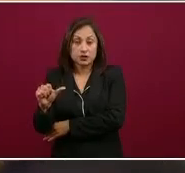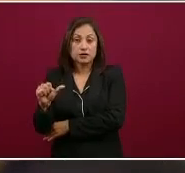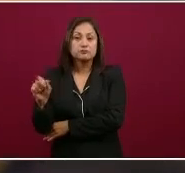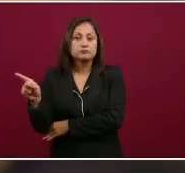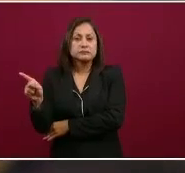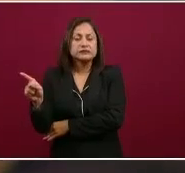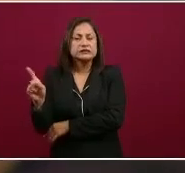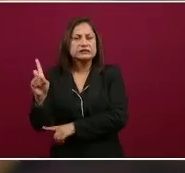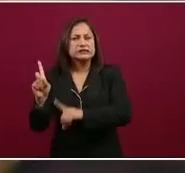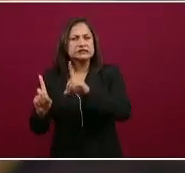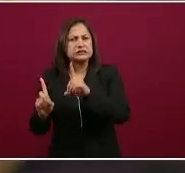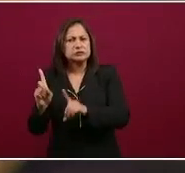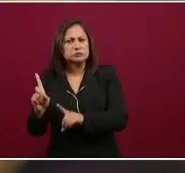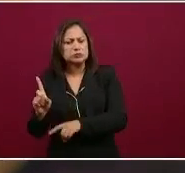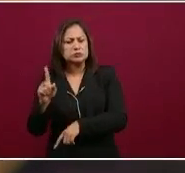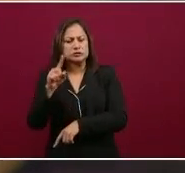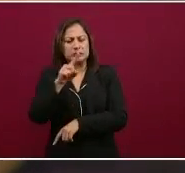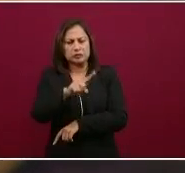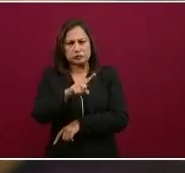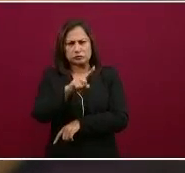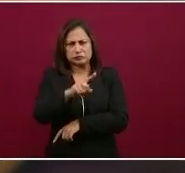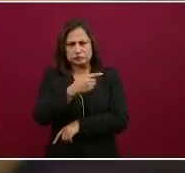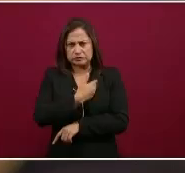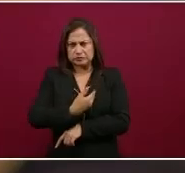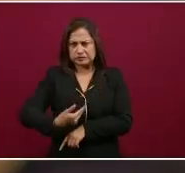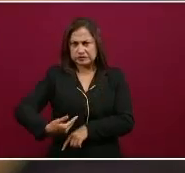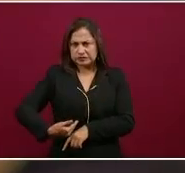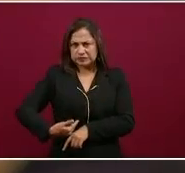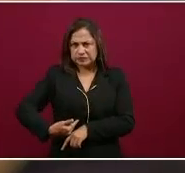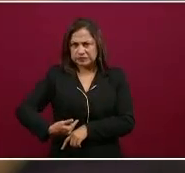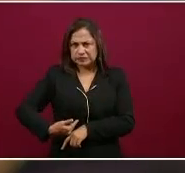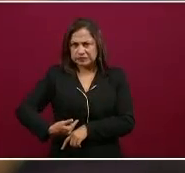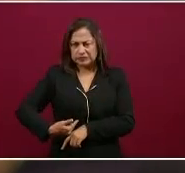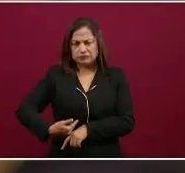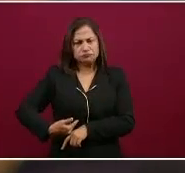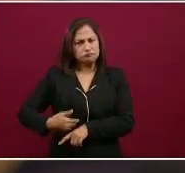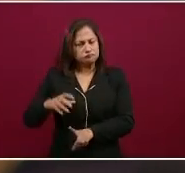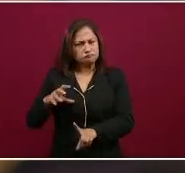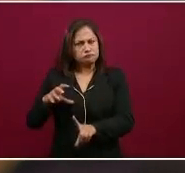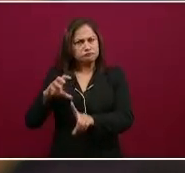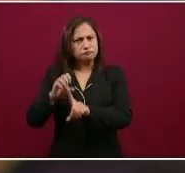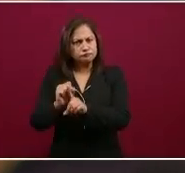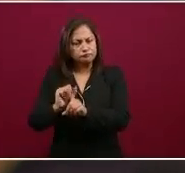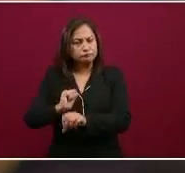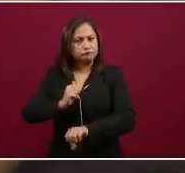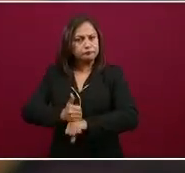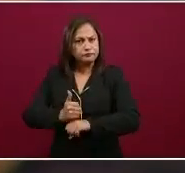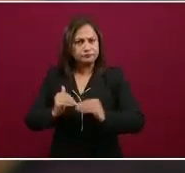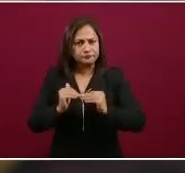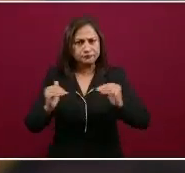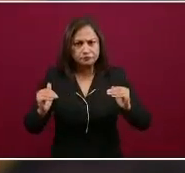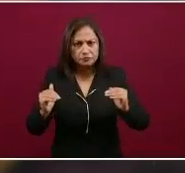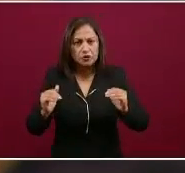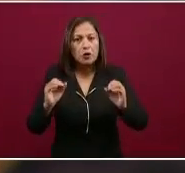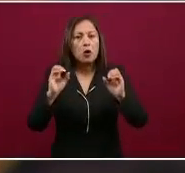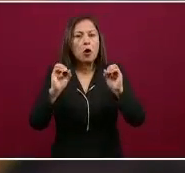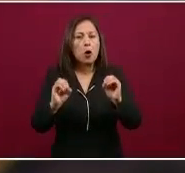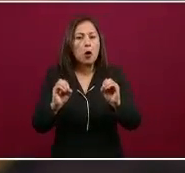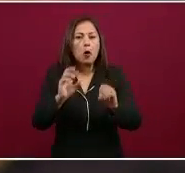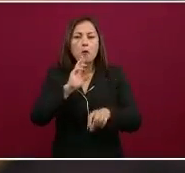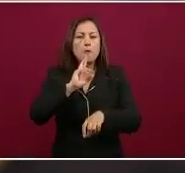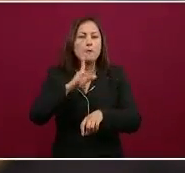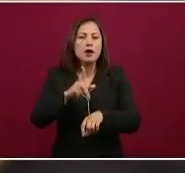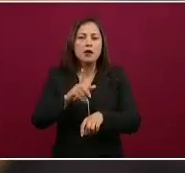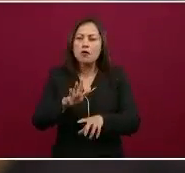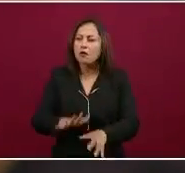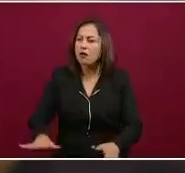usted, que si lograría imponer la democracia o hacer prevalecer el populismo que arruinaría